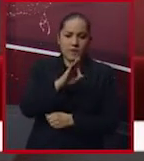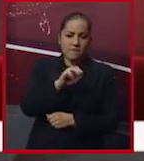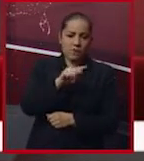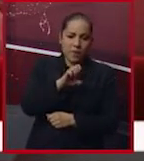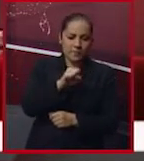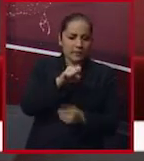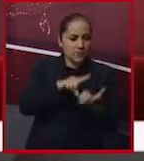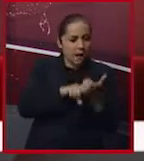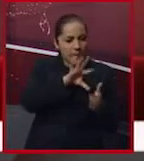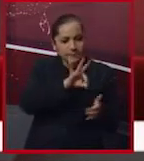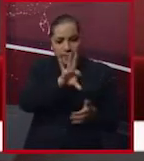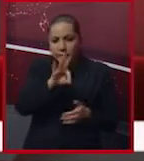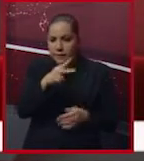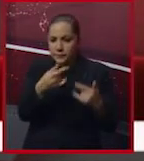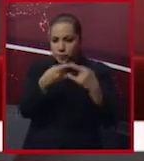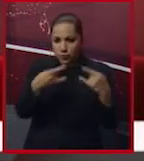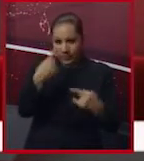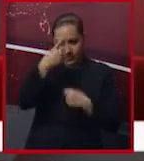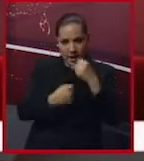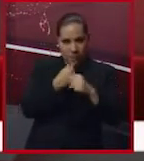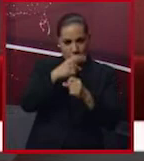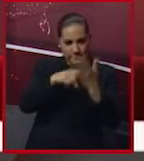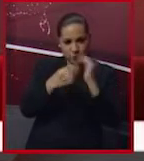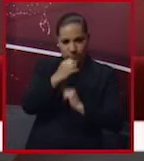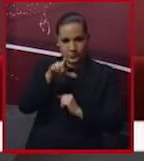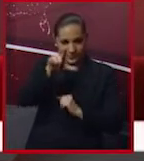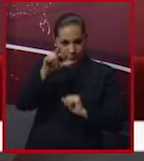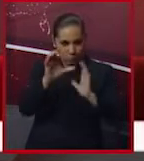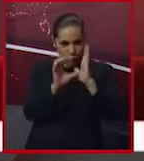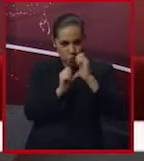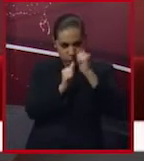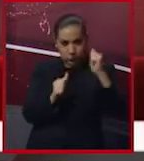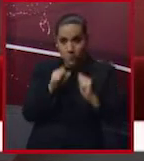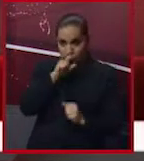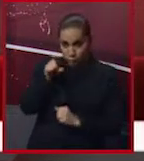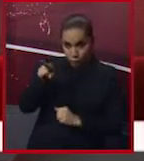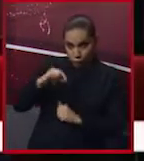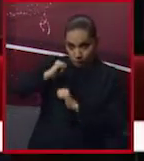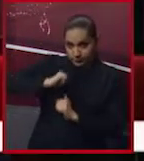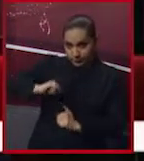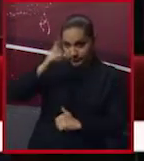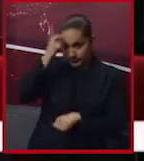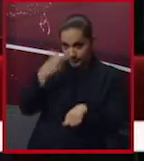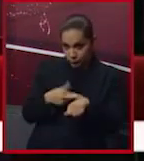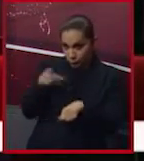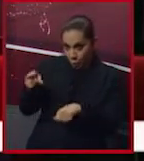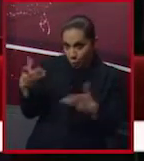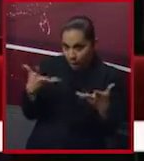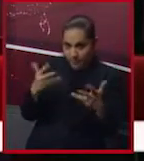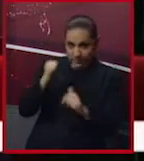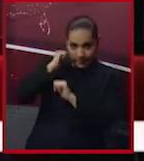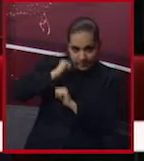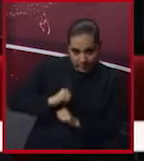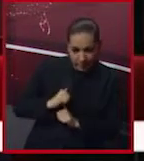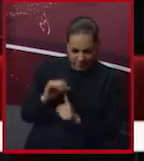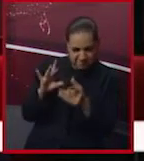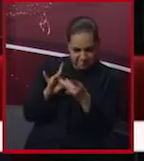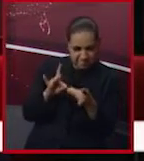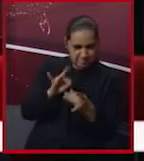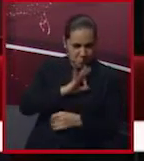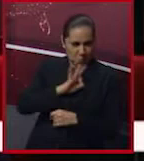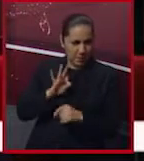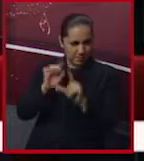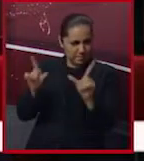1917, uno de los siguientes proyectos de este centro que usted dirige. Cuéntenos un poco. Así es. Le refería que entre